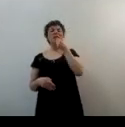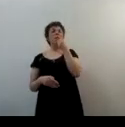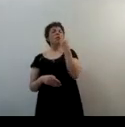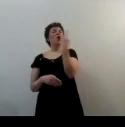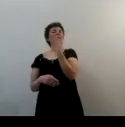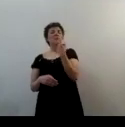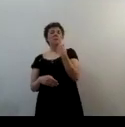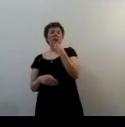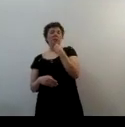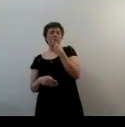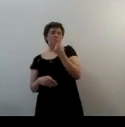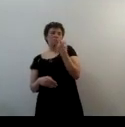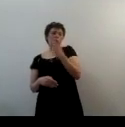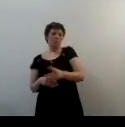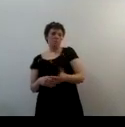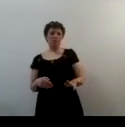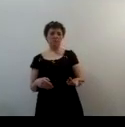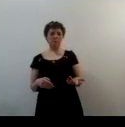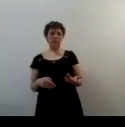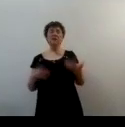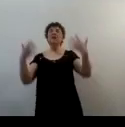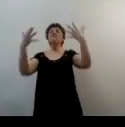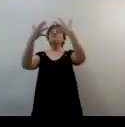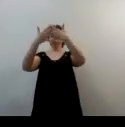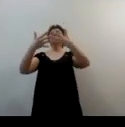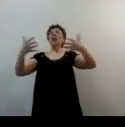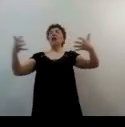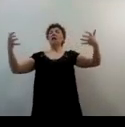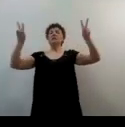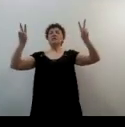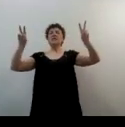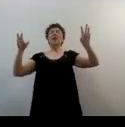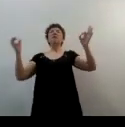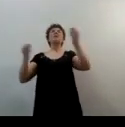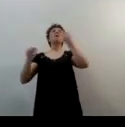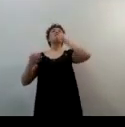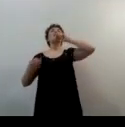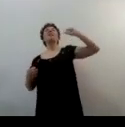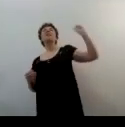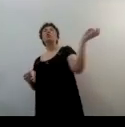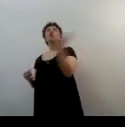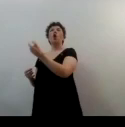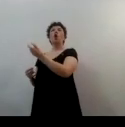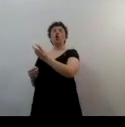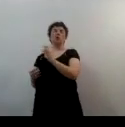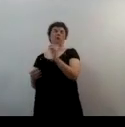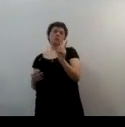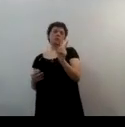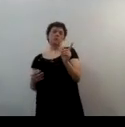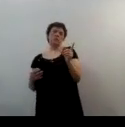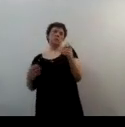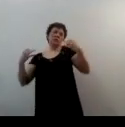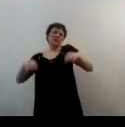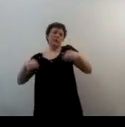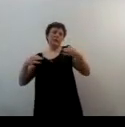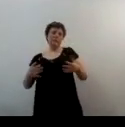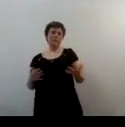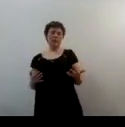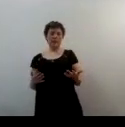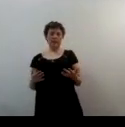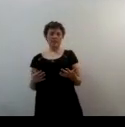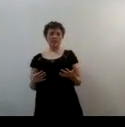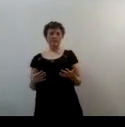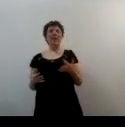de esta frase tan manida de hay que comer de todo, pues como veis es bastante simple. Entonces, hay que